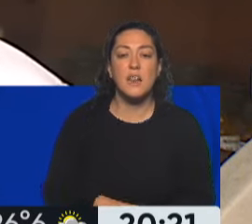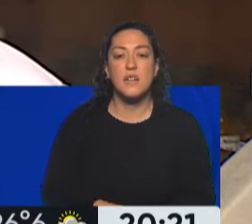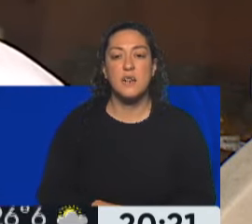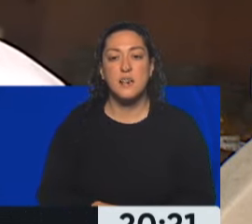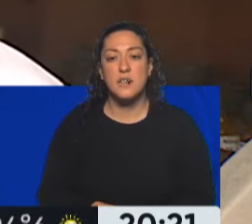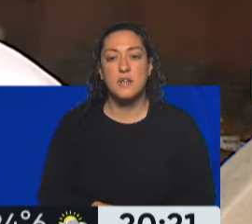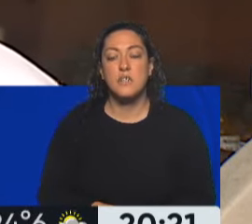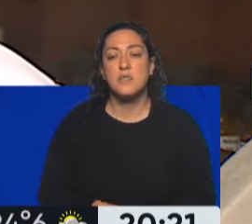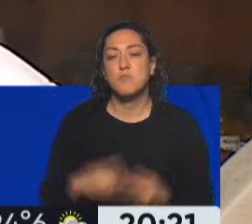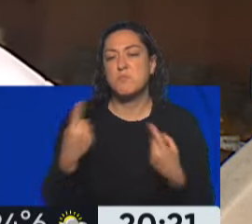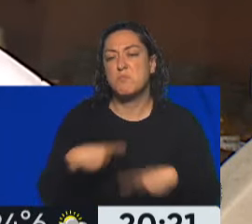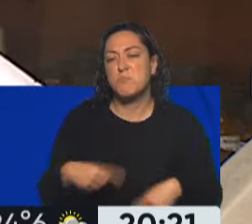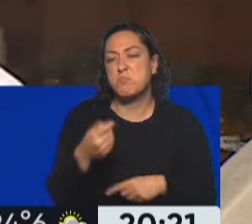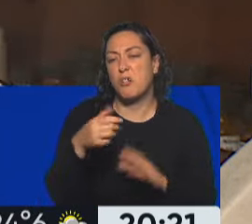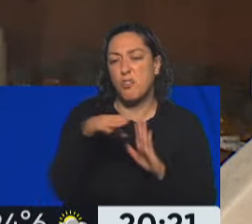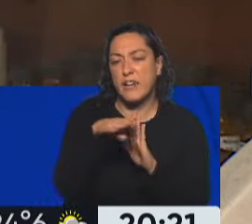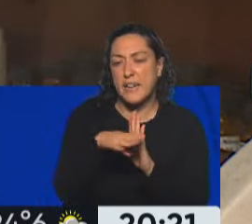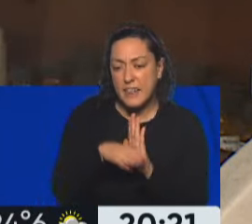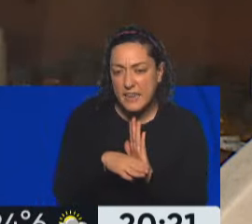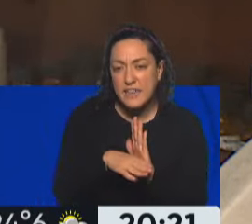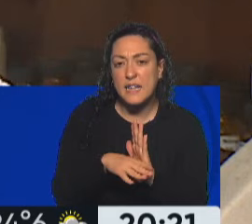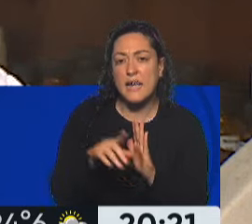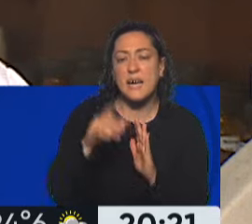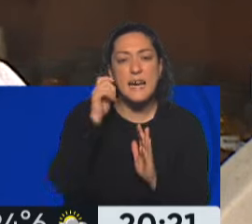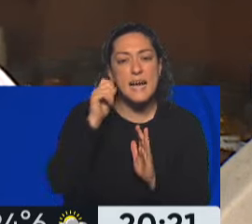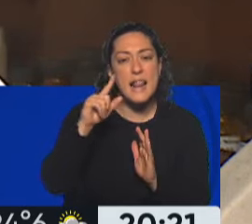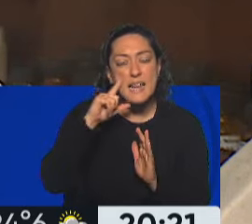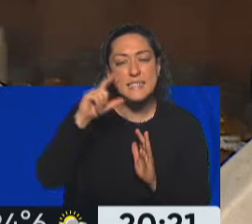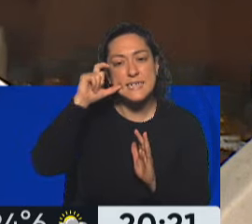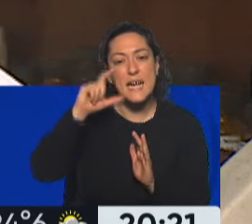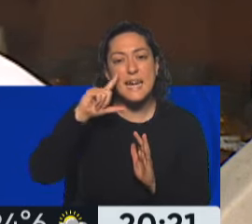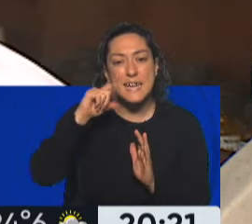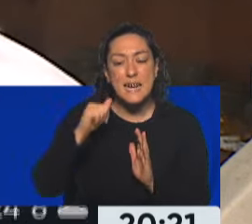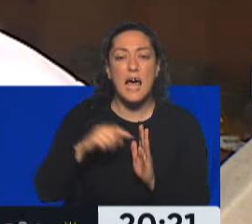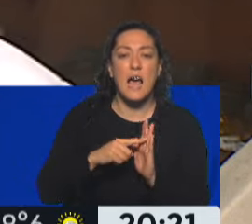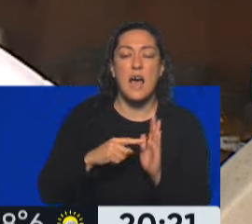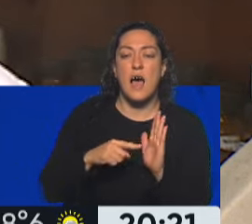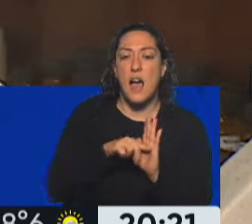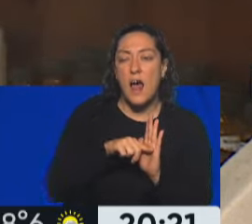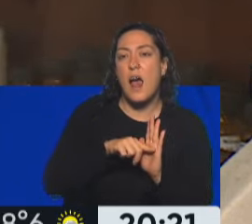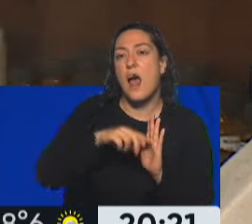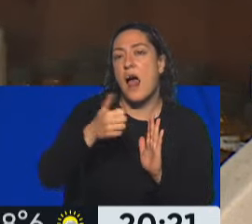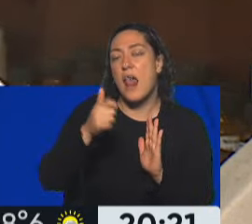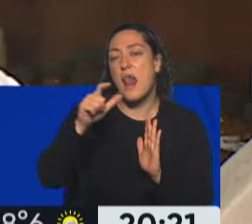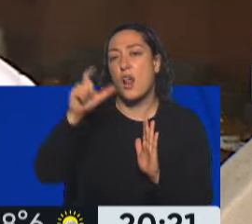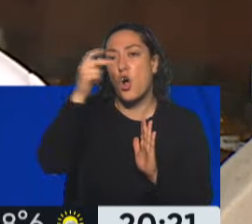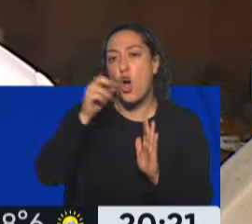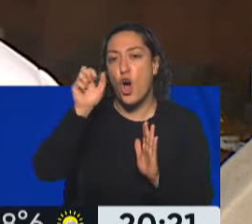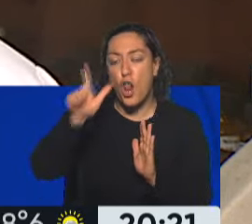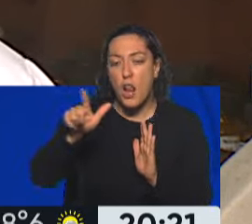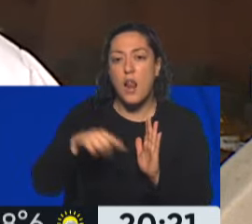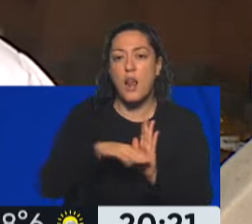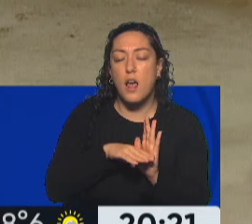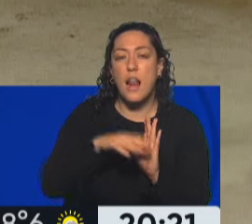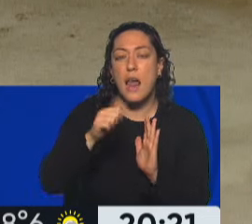pocos excipientes, entre ellos vamos a mencionar la glicerina, el alcohol, el agua y obviamente el componente activo, ¿no?, que es la